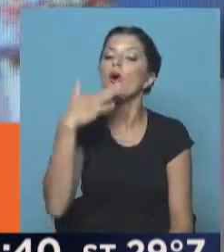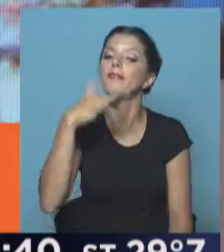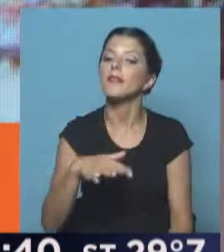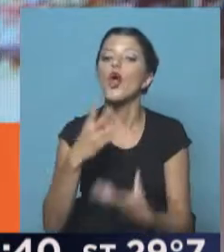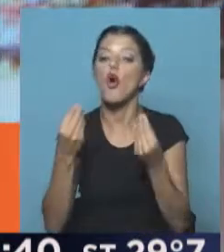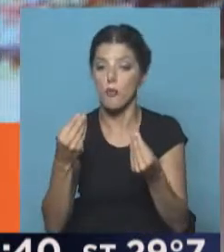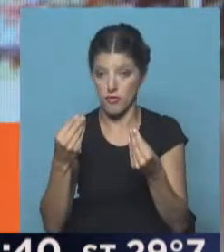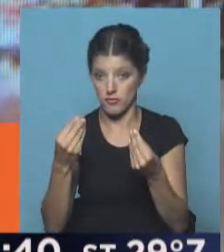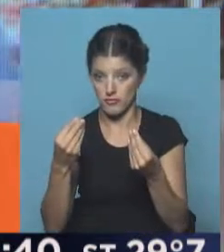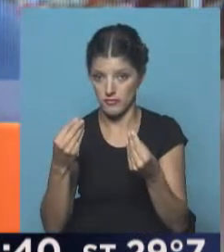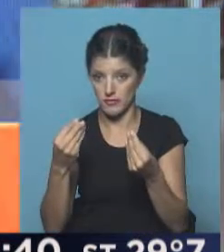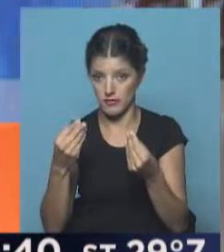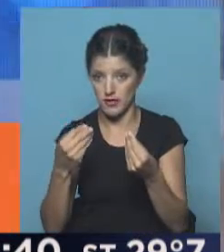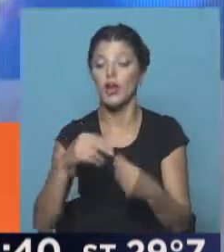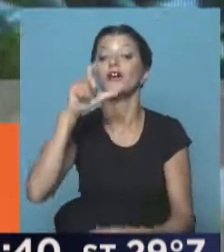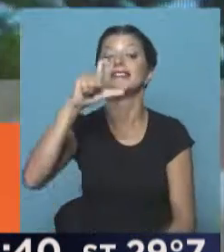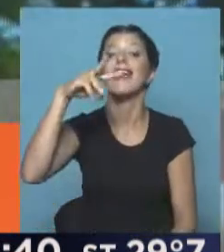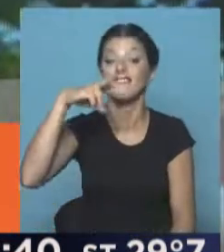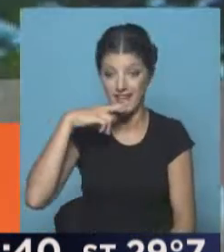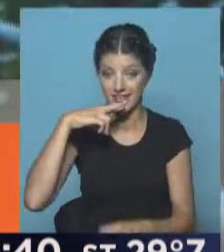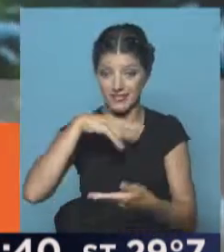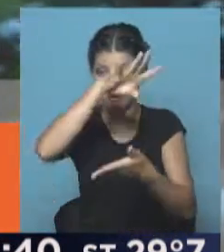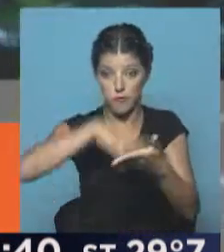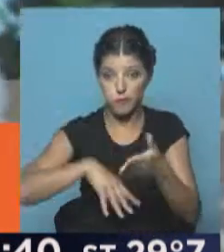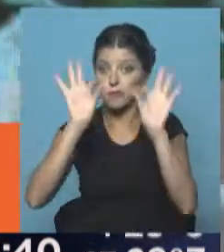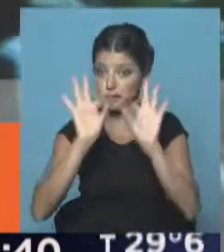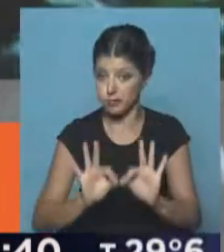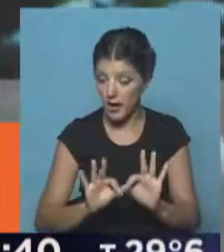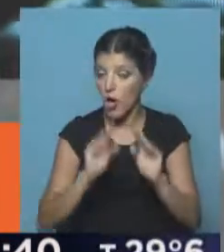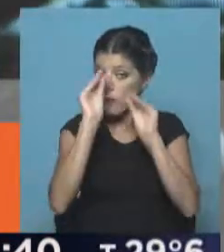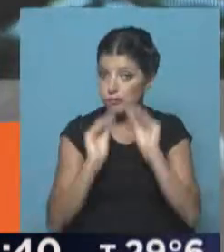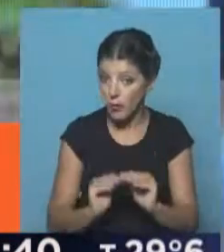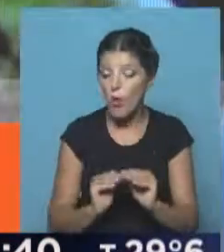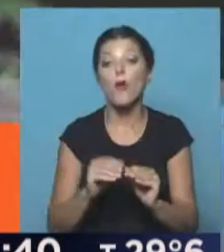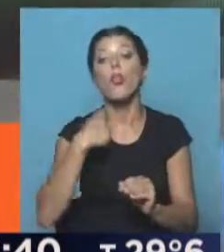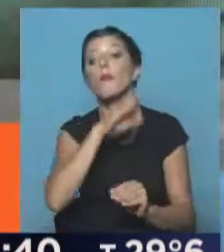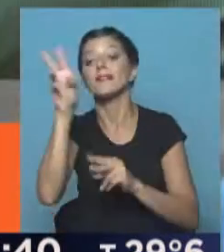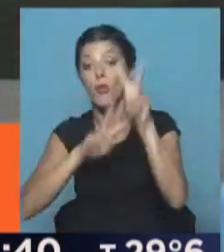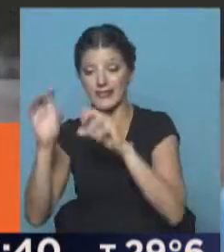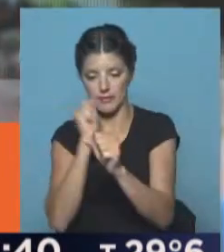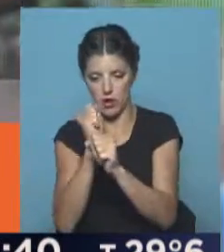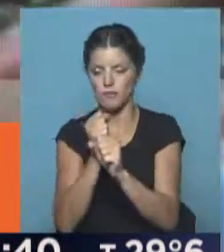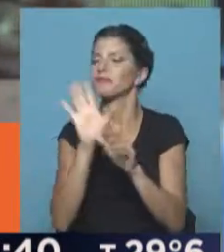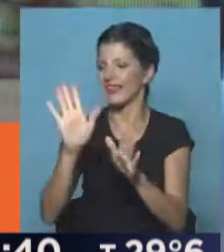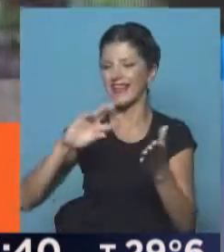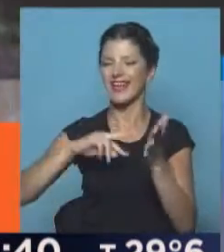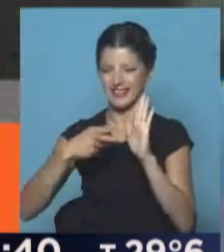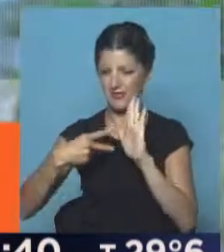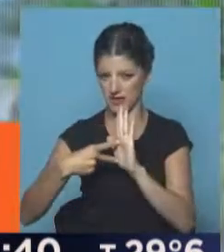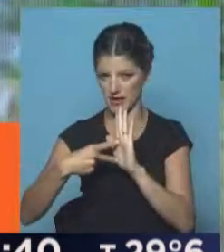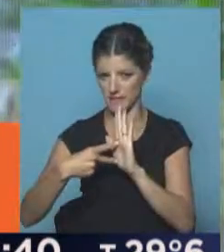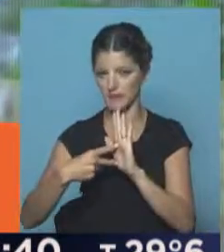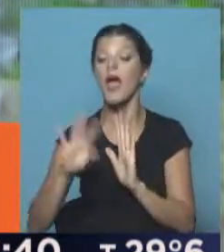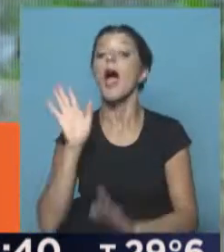en que se construyen los CVs, los currículum vitae, a la hora de presentarse por oportunidades en el mercado laboral. ¿Qué quiero decir con esto? Hay algunas cuestiones que son